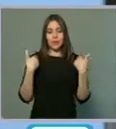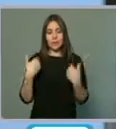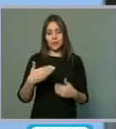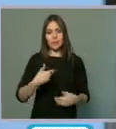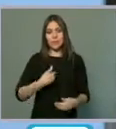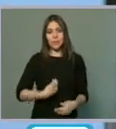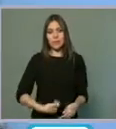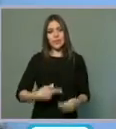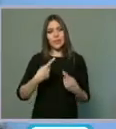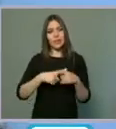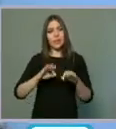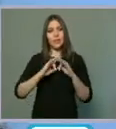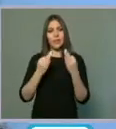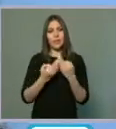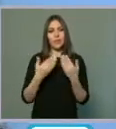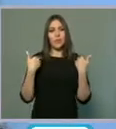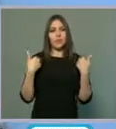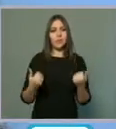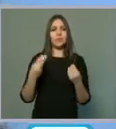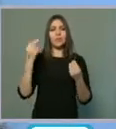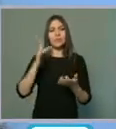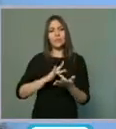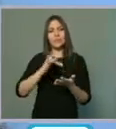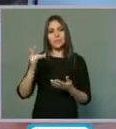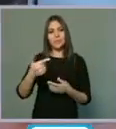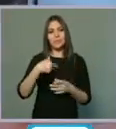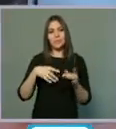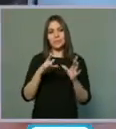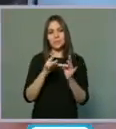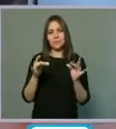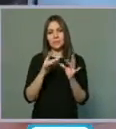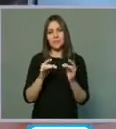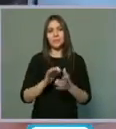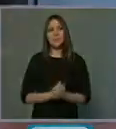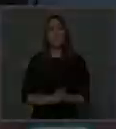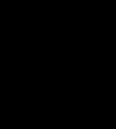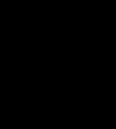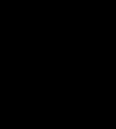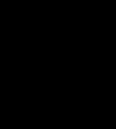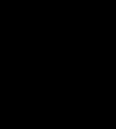Muchísimas gracias, Francisco Hernández, nuestro historiador, de verdad por tenerte aquí. Que Muchas tengas gracias. excelente Gracias. día.